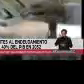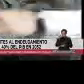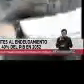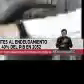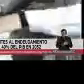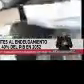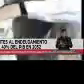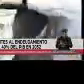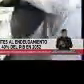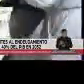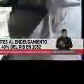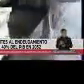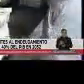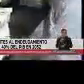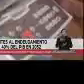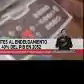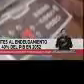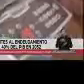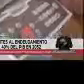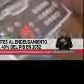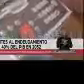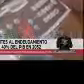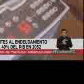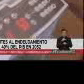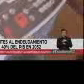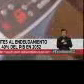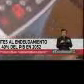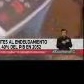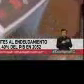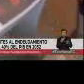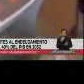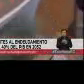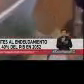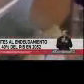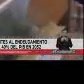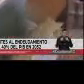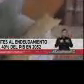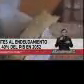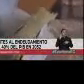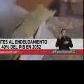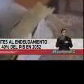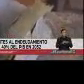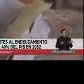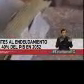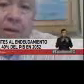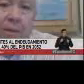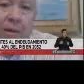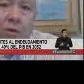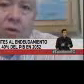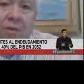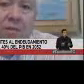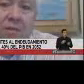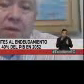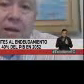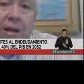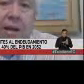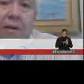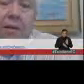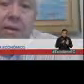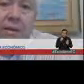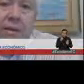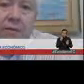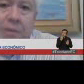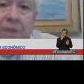fiscal. Para ello, el también integrante del Consejo Asesor Económico considera indispensable reducir gastos en el Estado. A mayor déficit